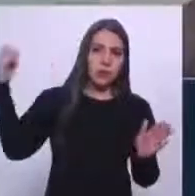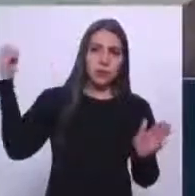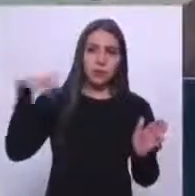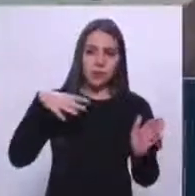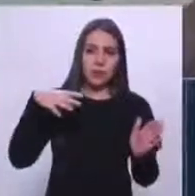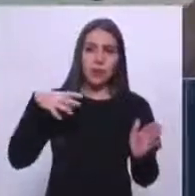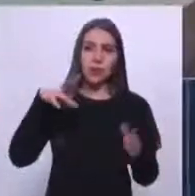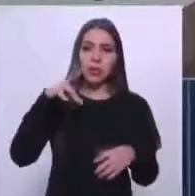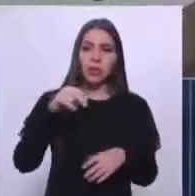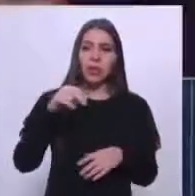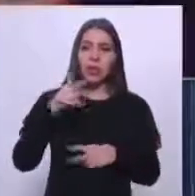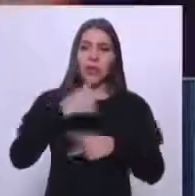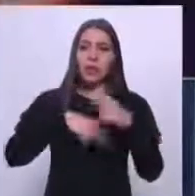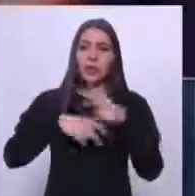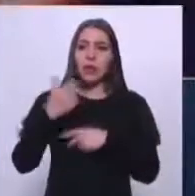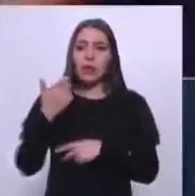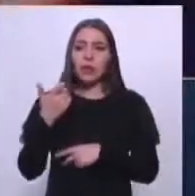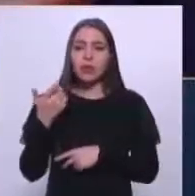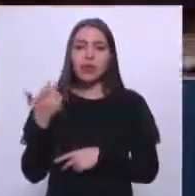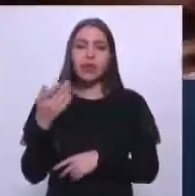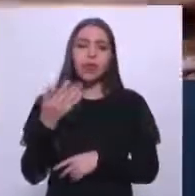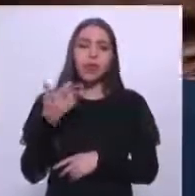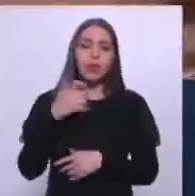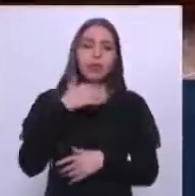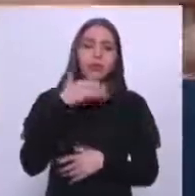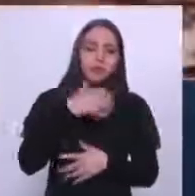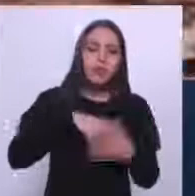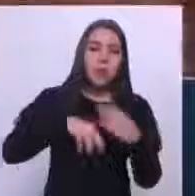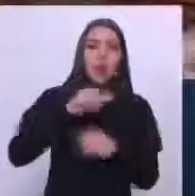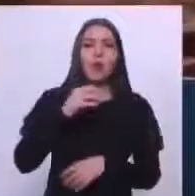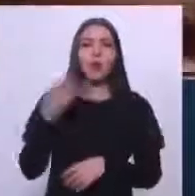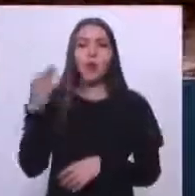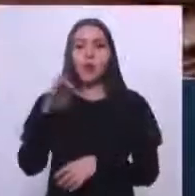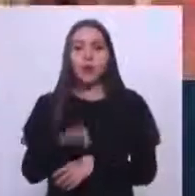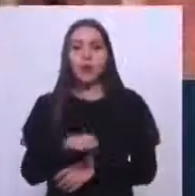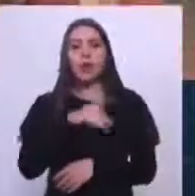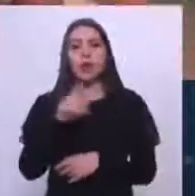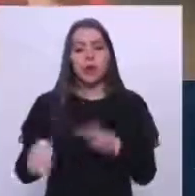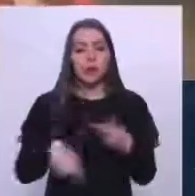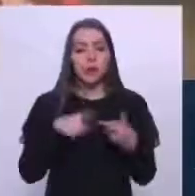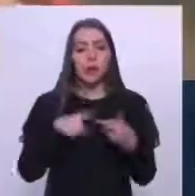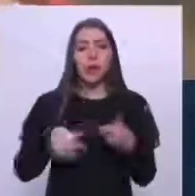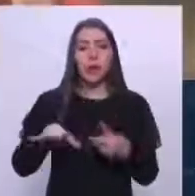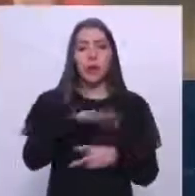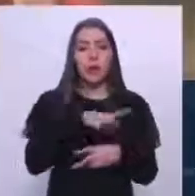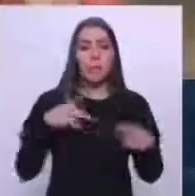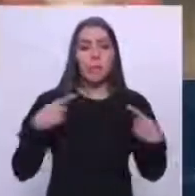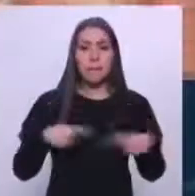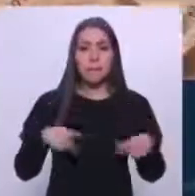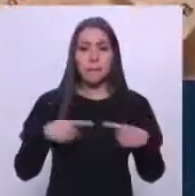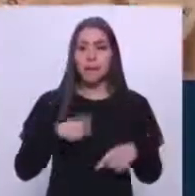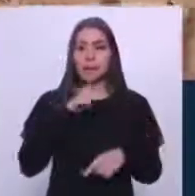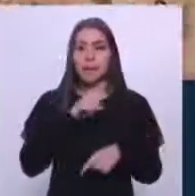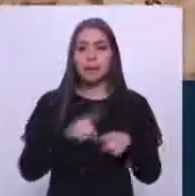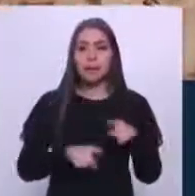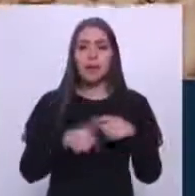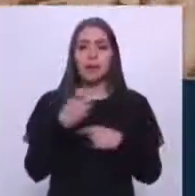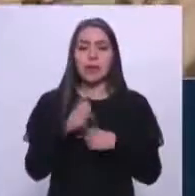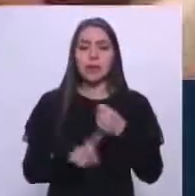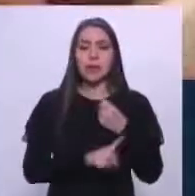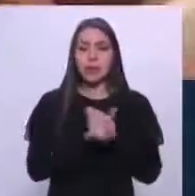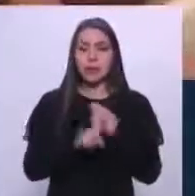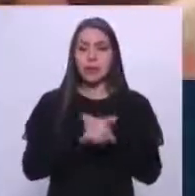México, pero por otro lado también resolver el problema social, que sí es un problema importante a